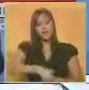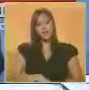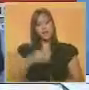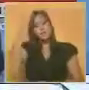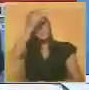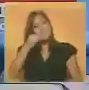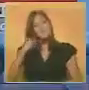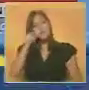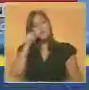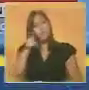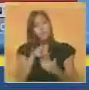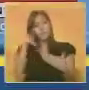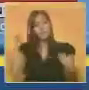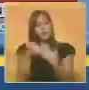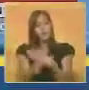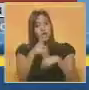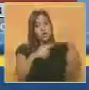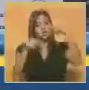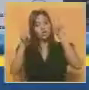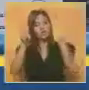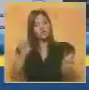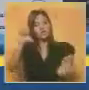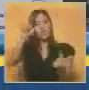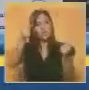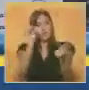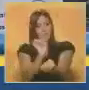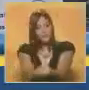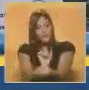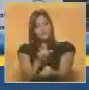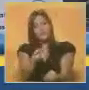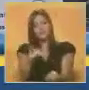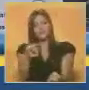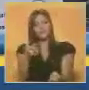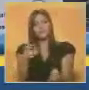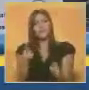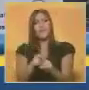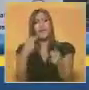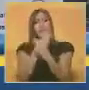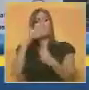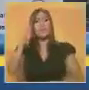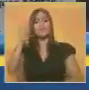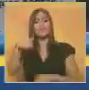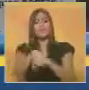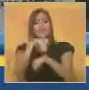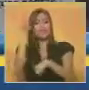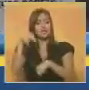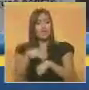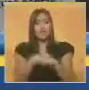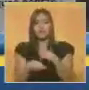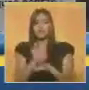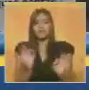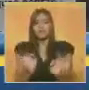juicio de Ojeda los proyectos de construcción de centros de reclusión no son más que promesas del gobierno